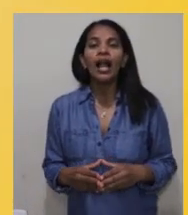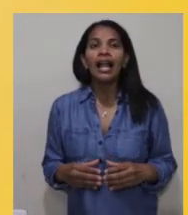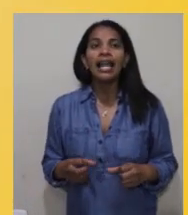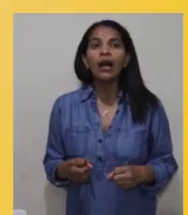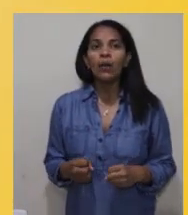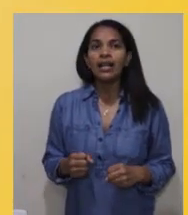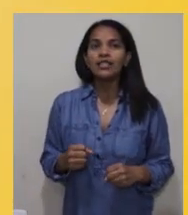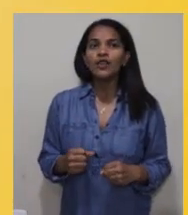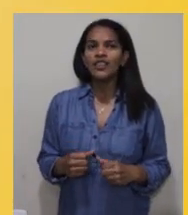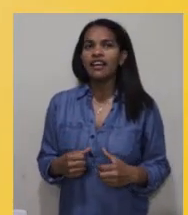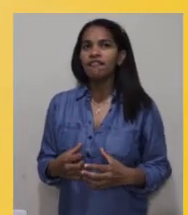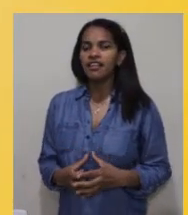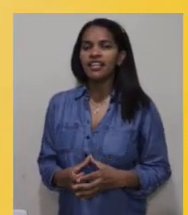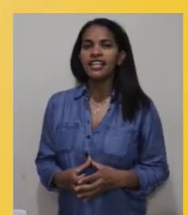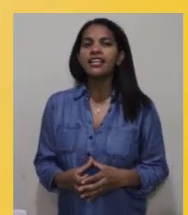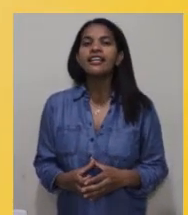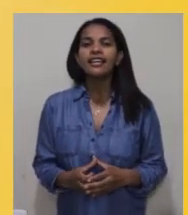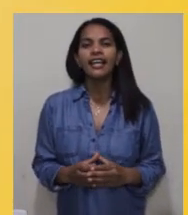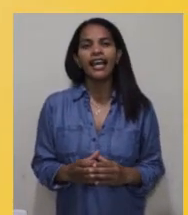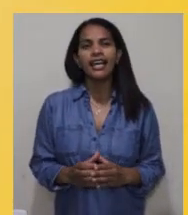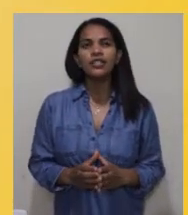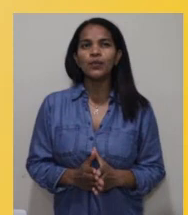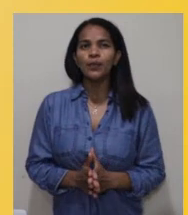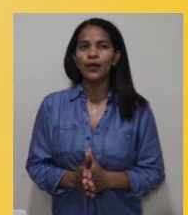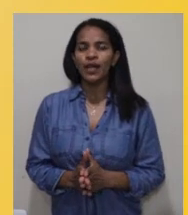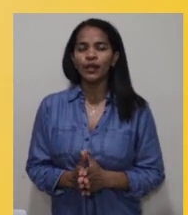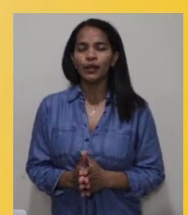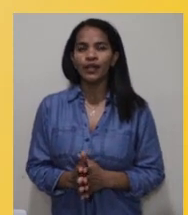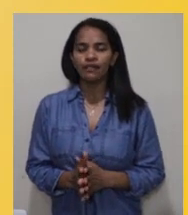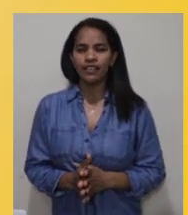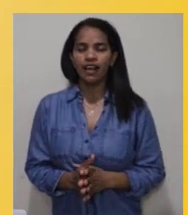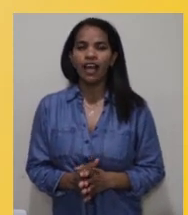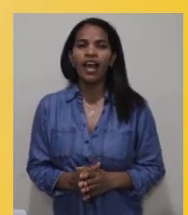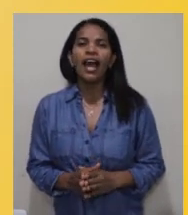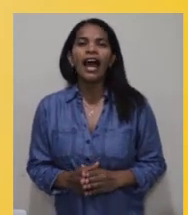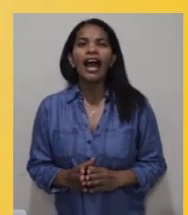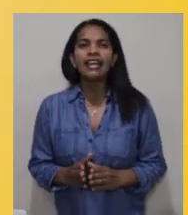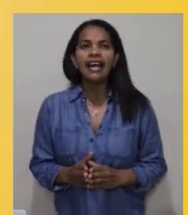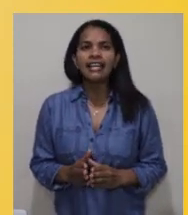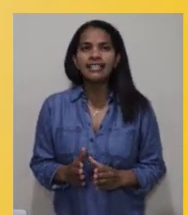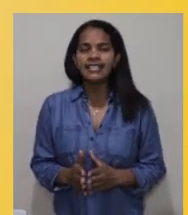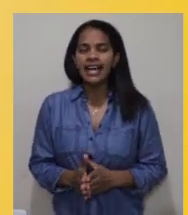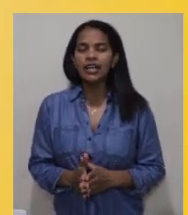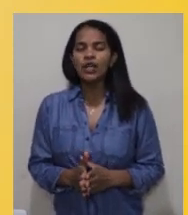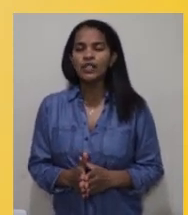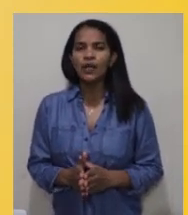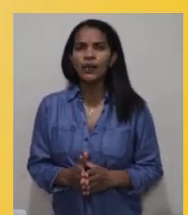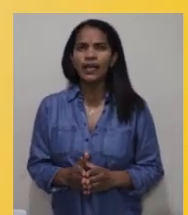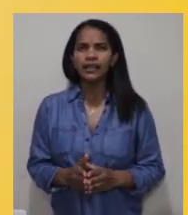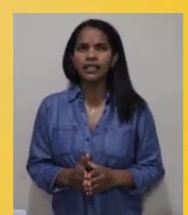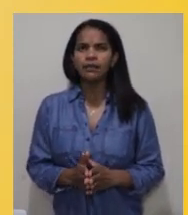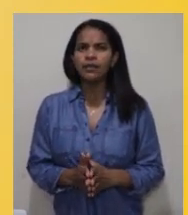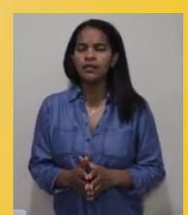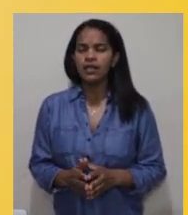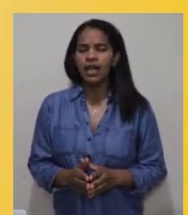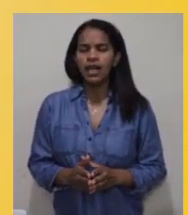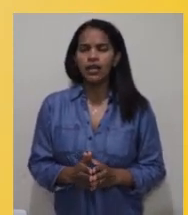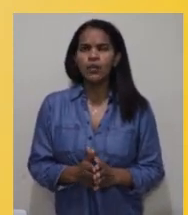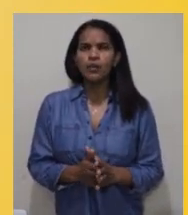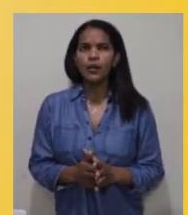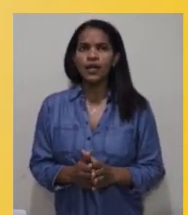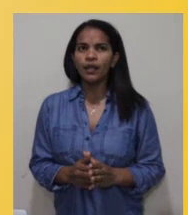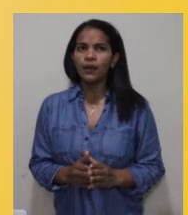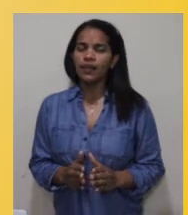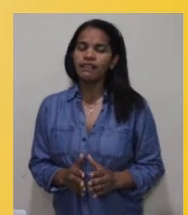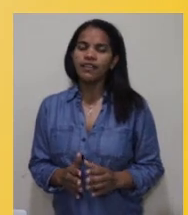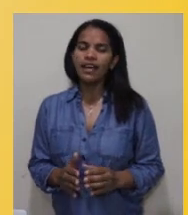logro, las cuales son definir qué es un proyecto de vida, analizar los objetivos en